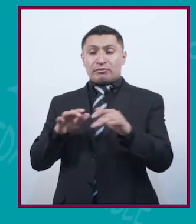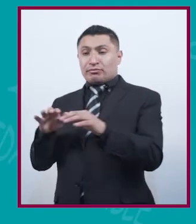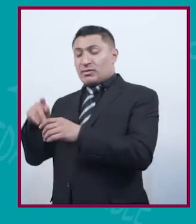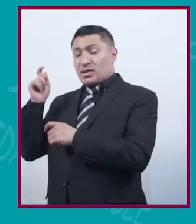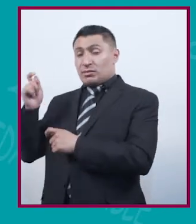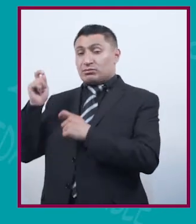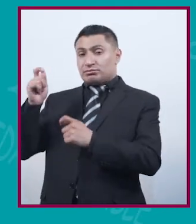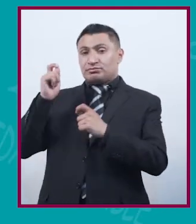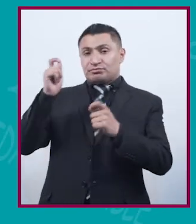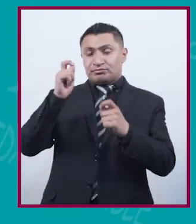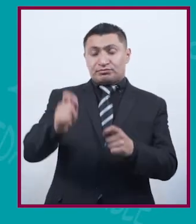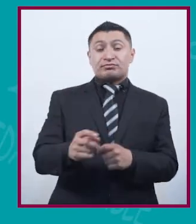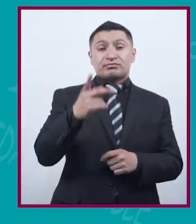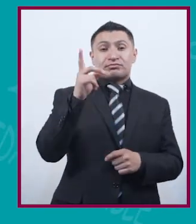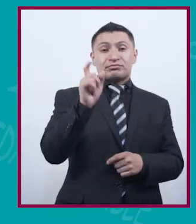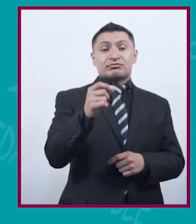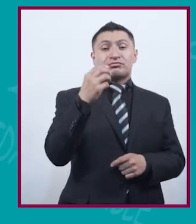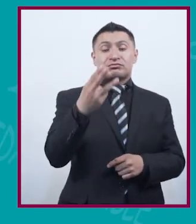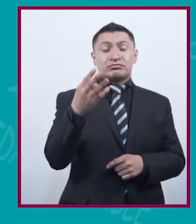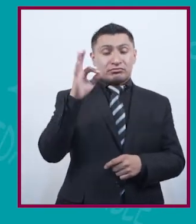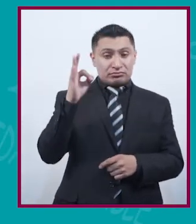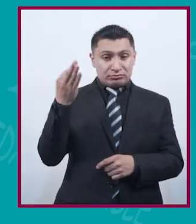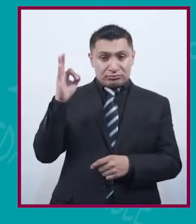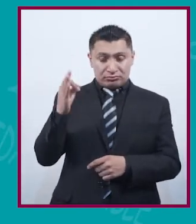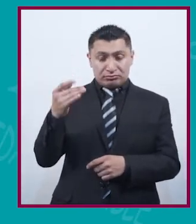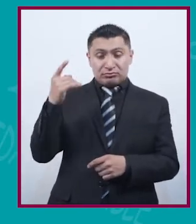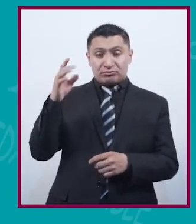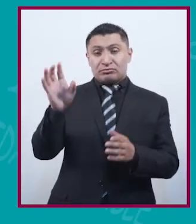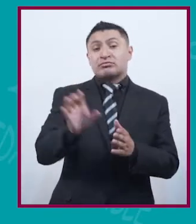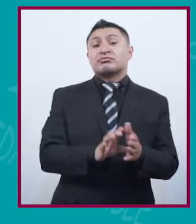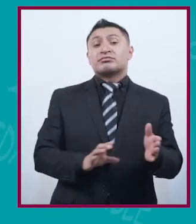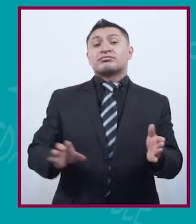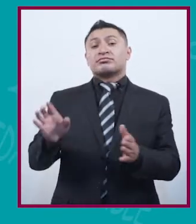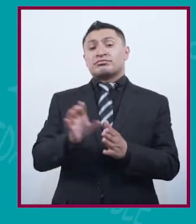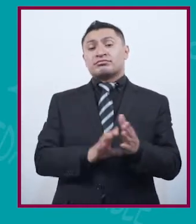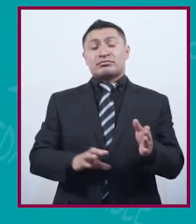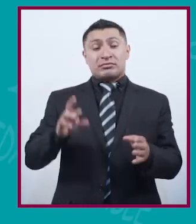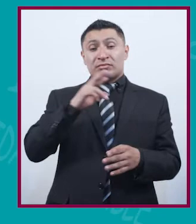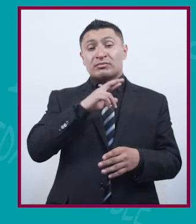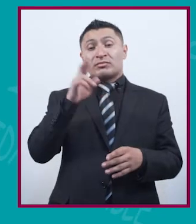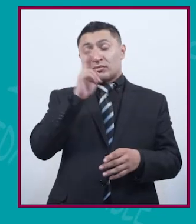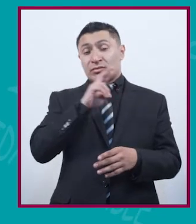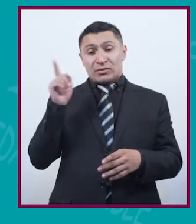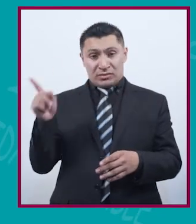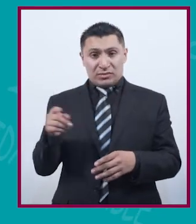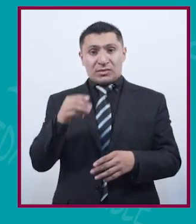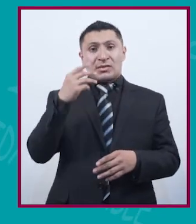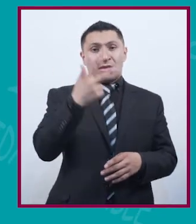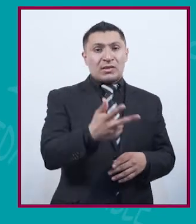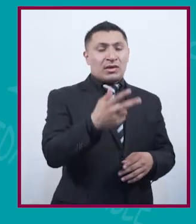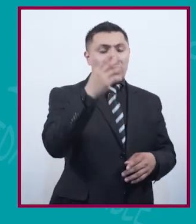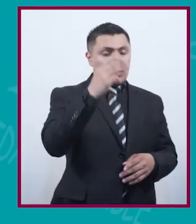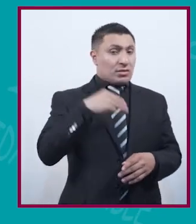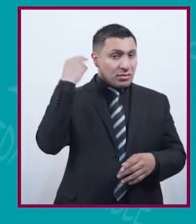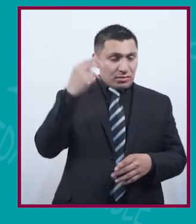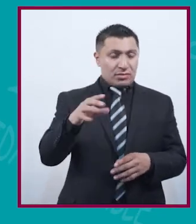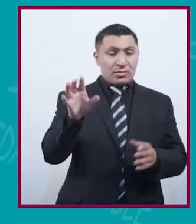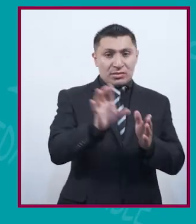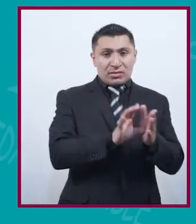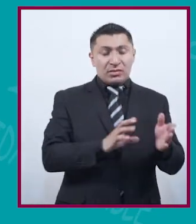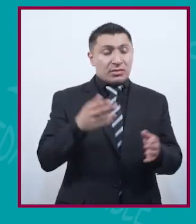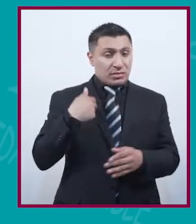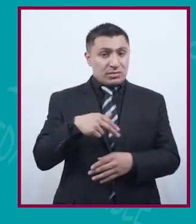protestar justamente un 23 de febrero del calendario ruso y un 8 de marzo en